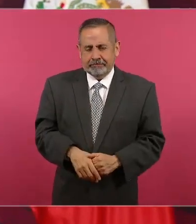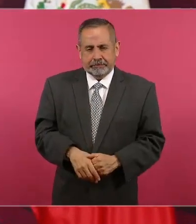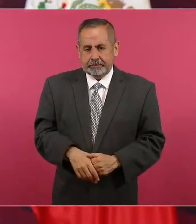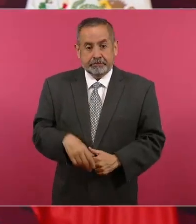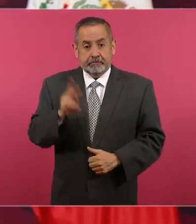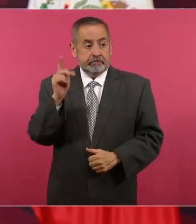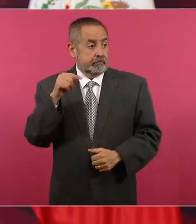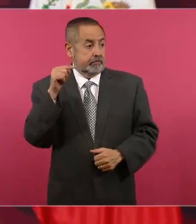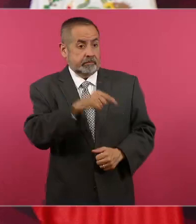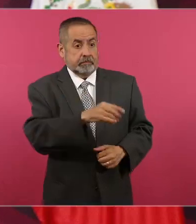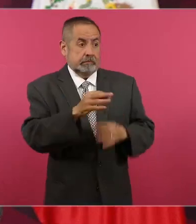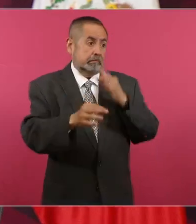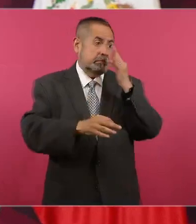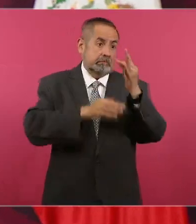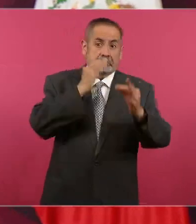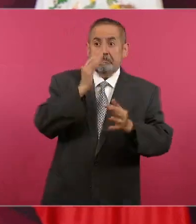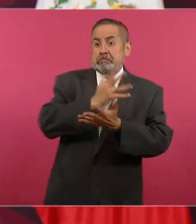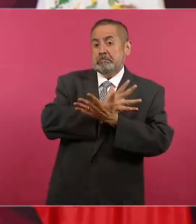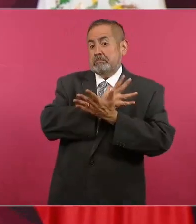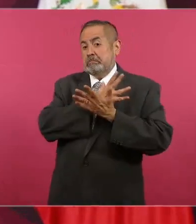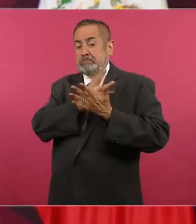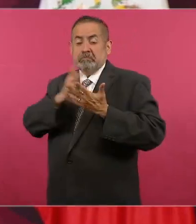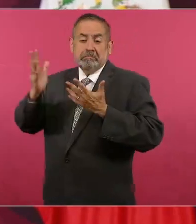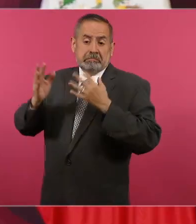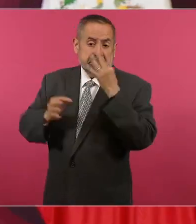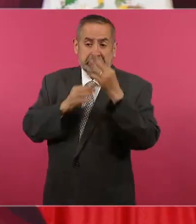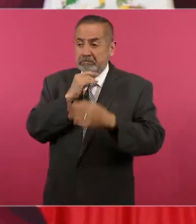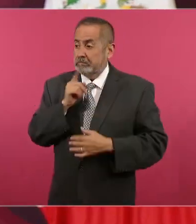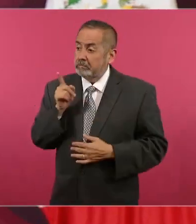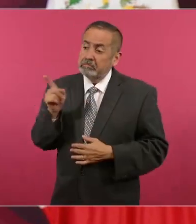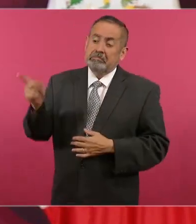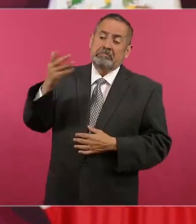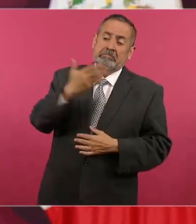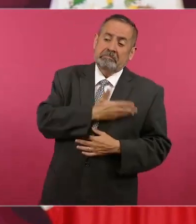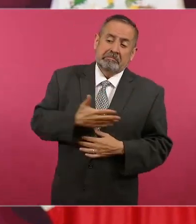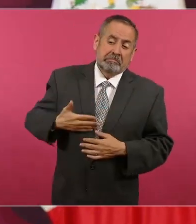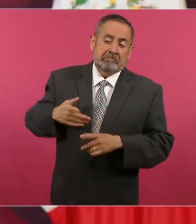Pero le dieron vuelo con todo.